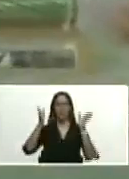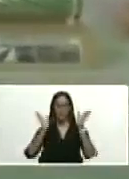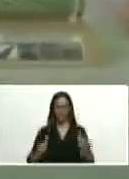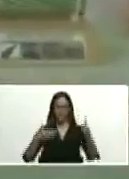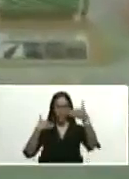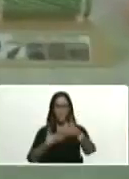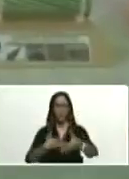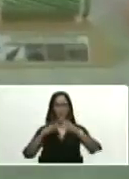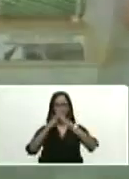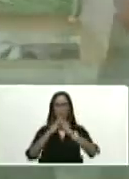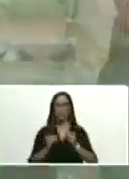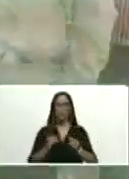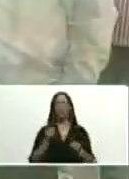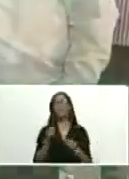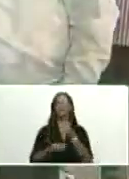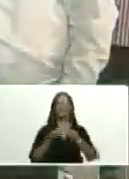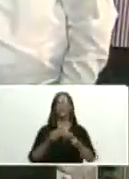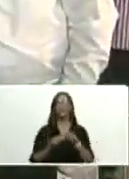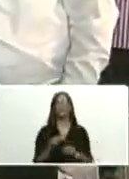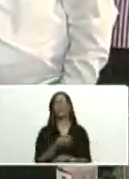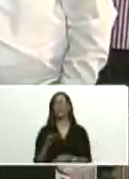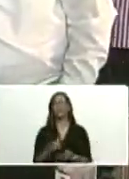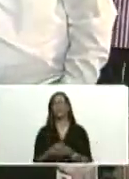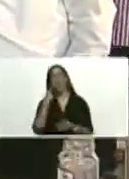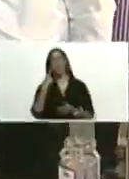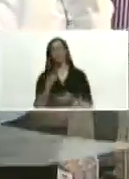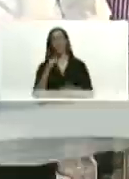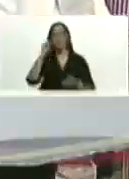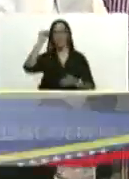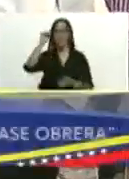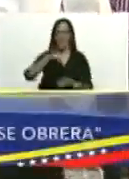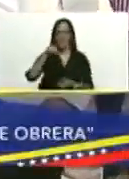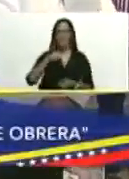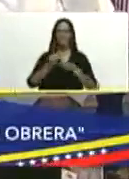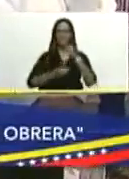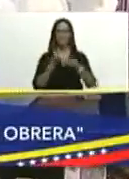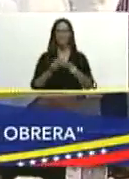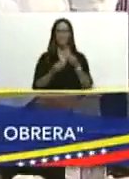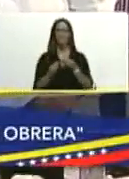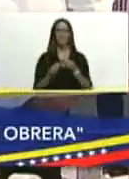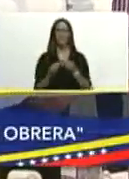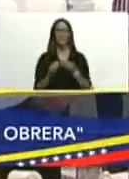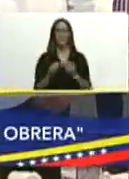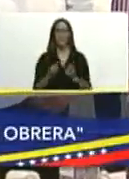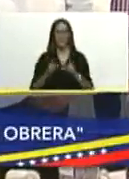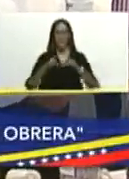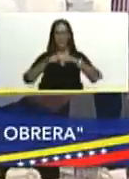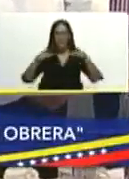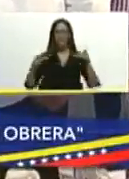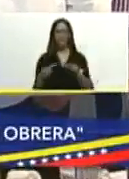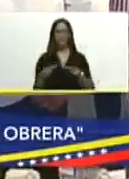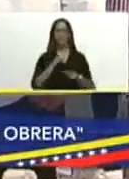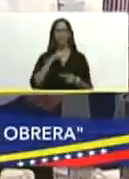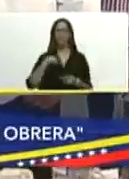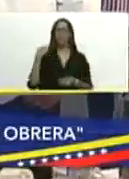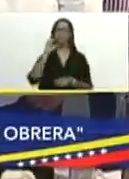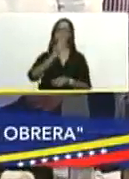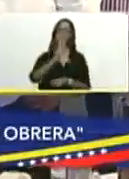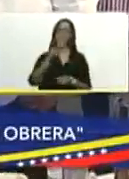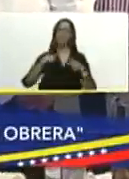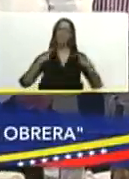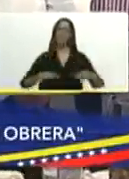refractadas para el recubrimiento correcto fíjese eso se está haciendo hoy aquí en sevje refractario nosotros tenemos tres materias primas que